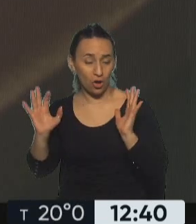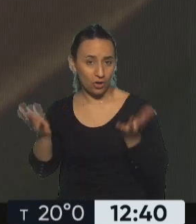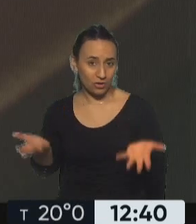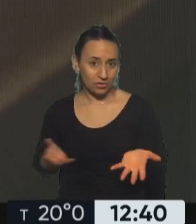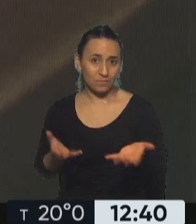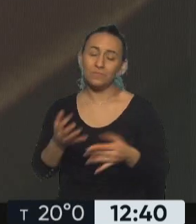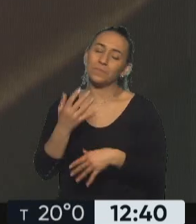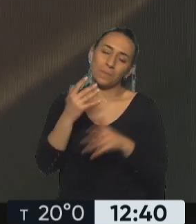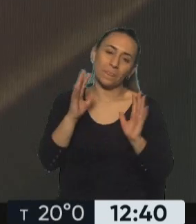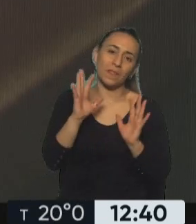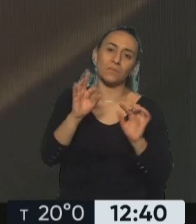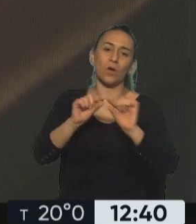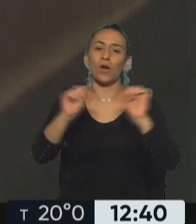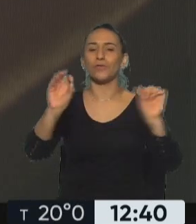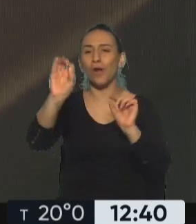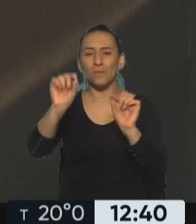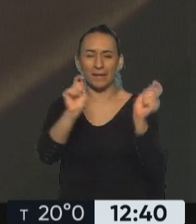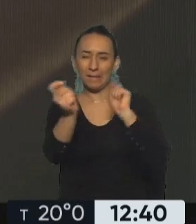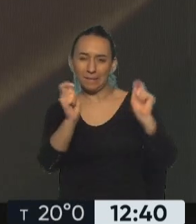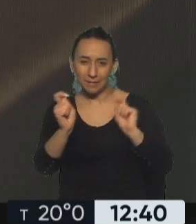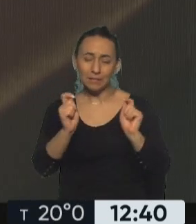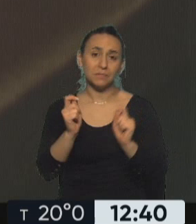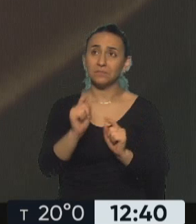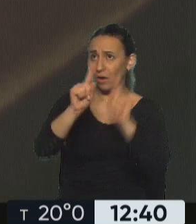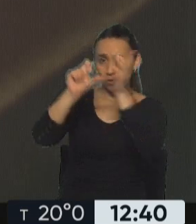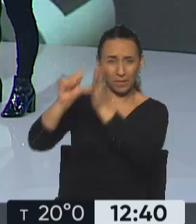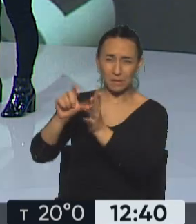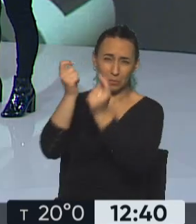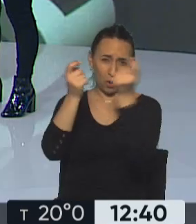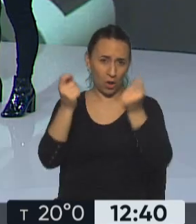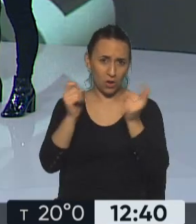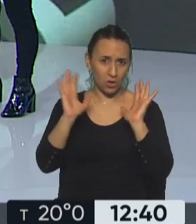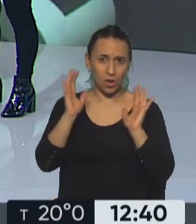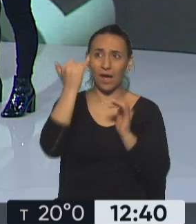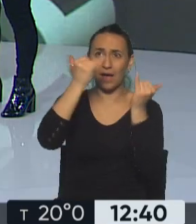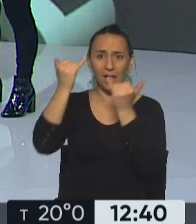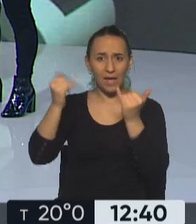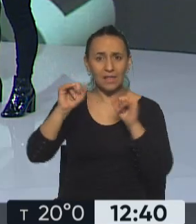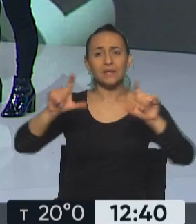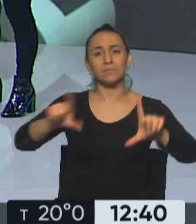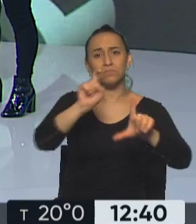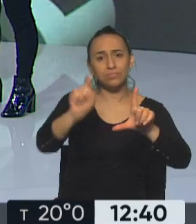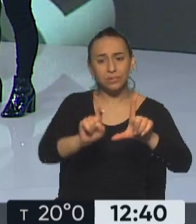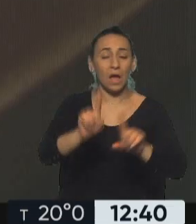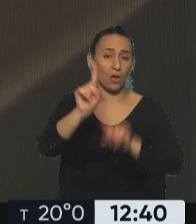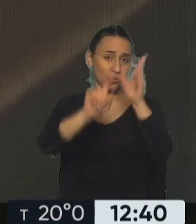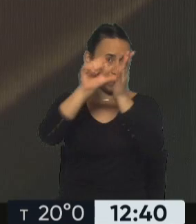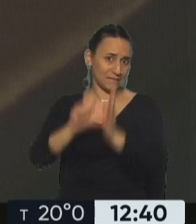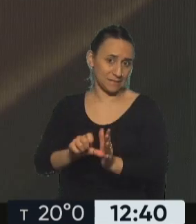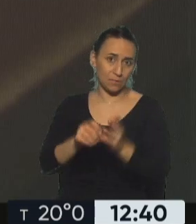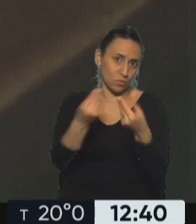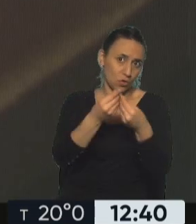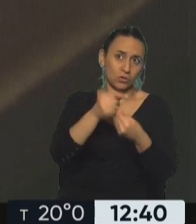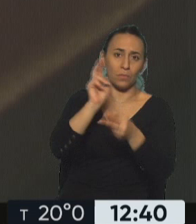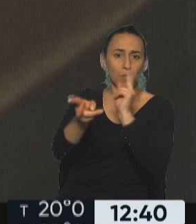pero sí es voto electrónico. Se usa en muy pocos países del mundo. Hay muchos en que fue prohibido. En Brasil,